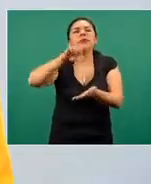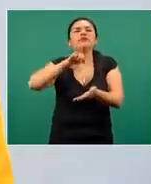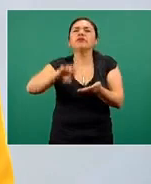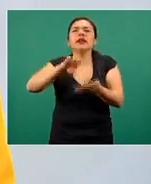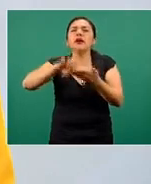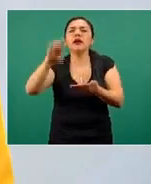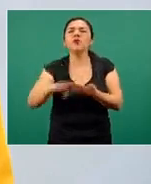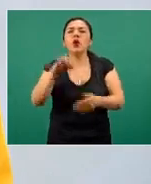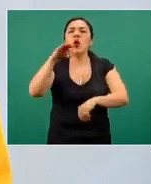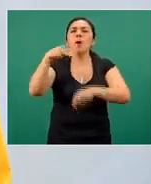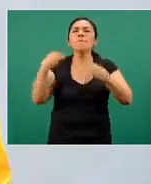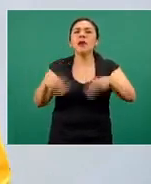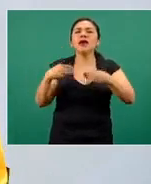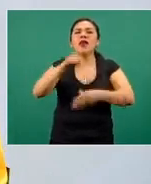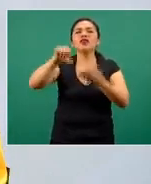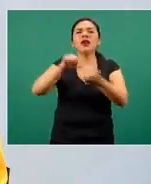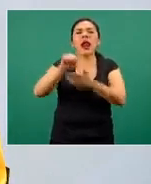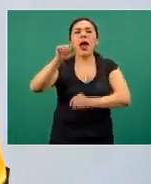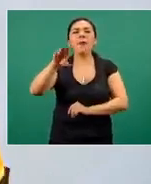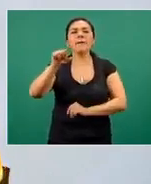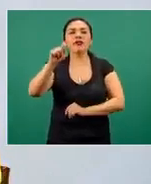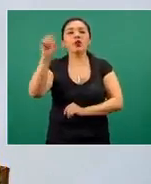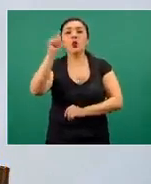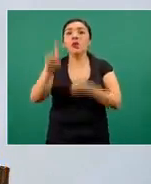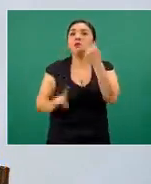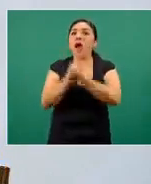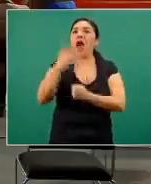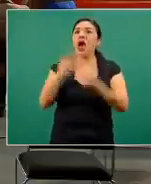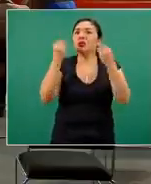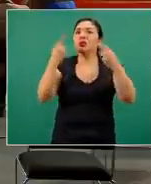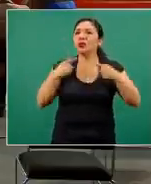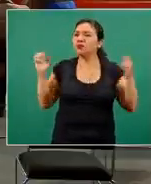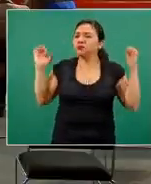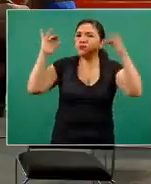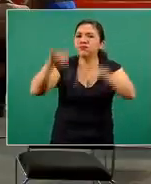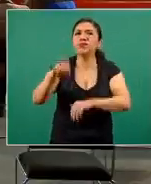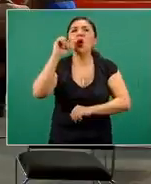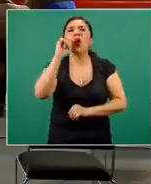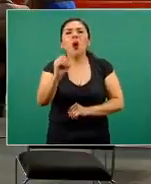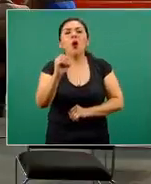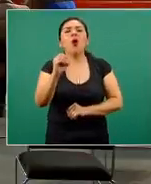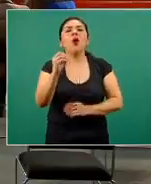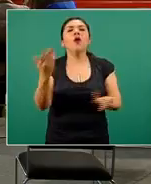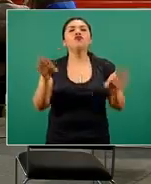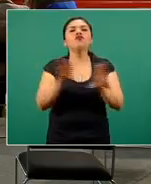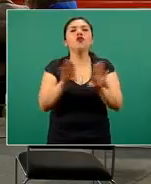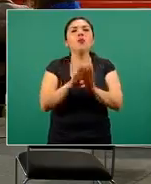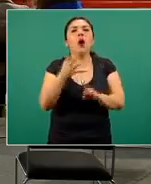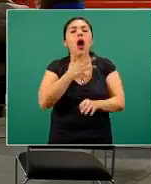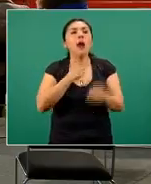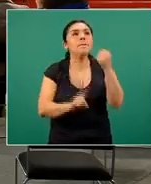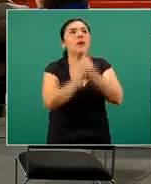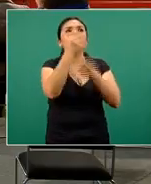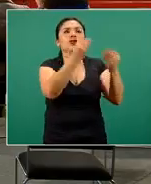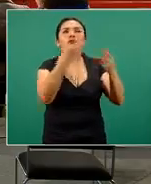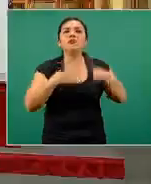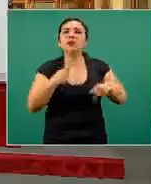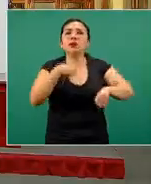en las colonias de acción prioritaria, cuando teníamos concentración de clústeres de casos